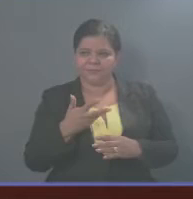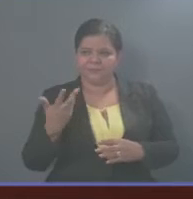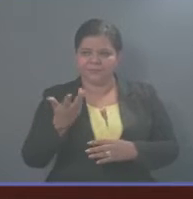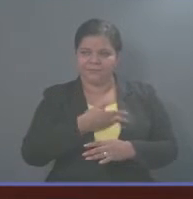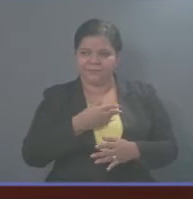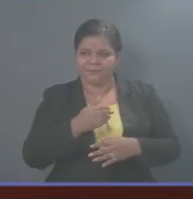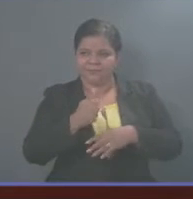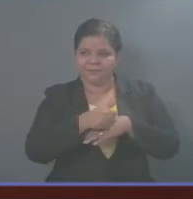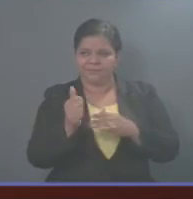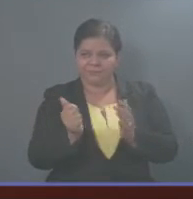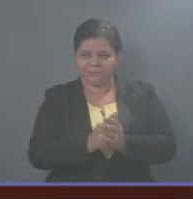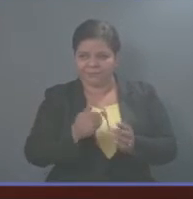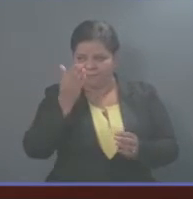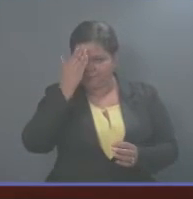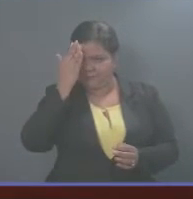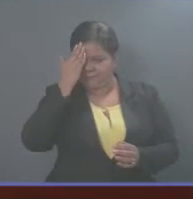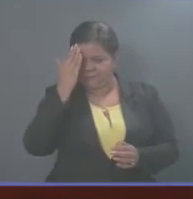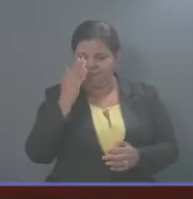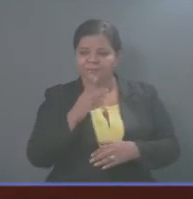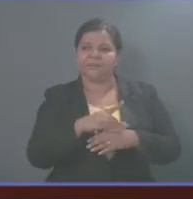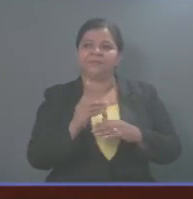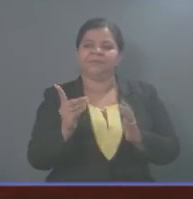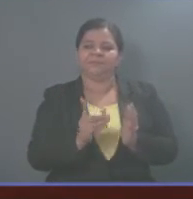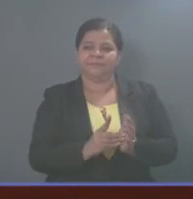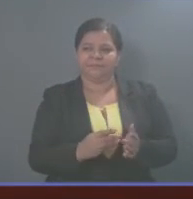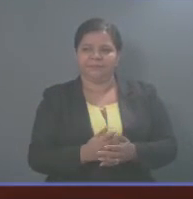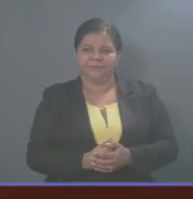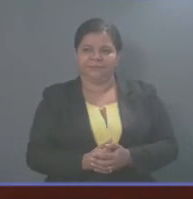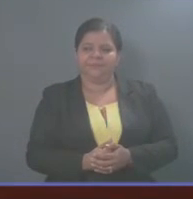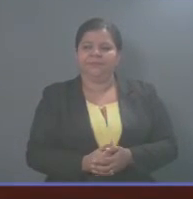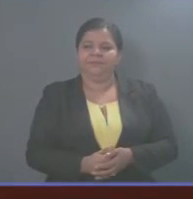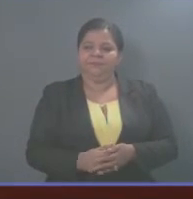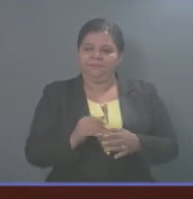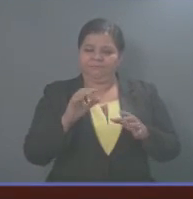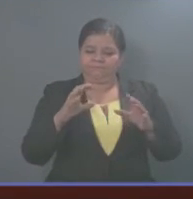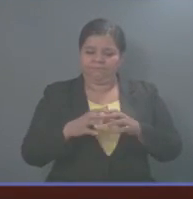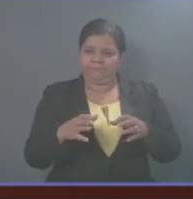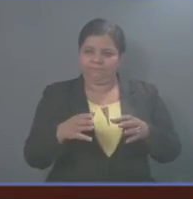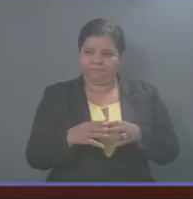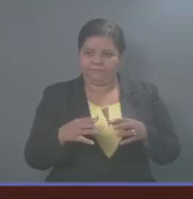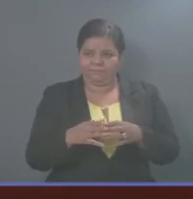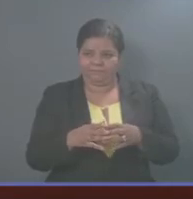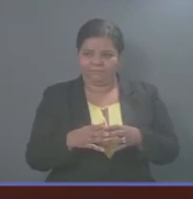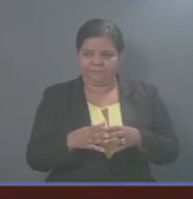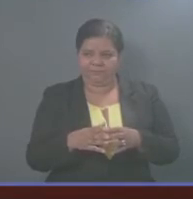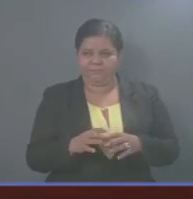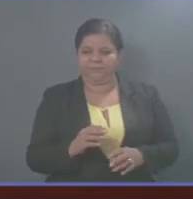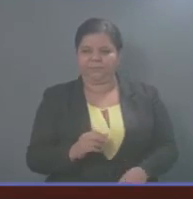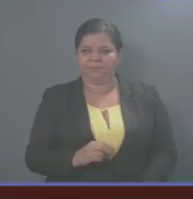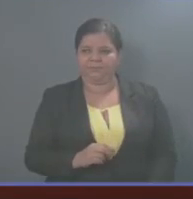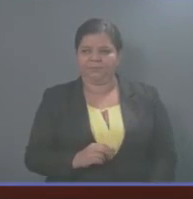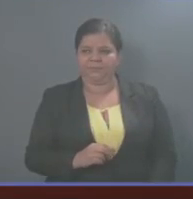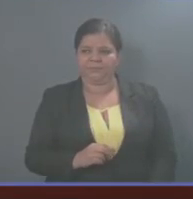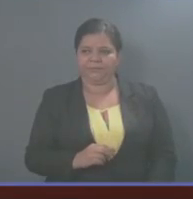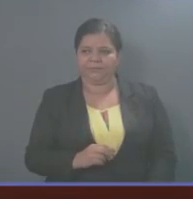del Pleno Legislativo y tiene la firma de su servidor como secretario de la Comisión de Relaciones Exteriores.